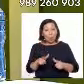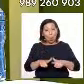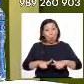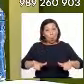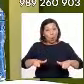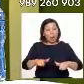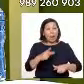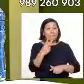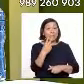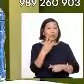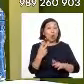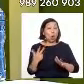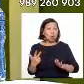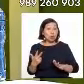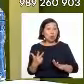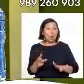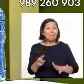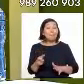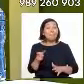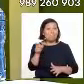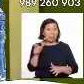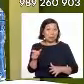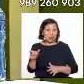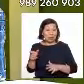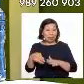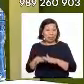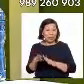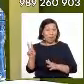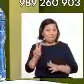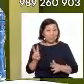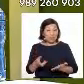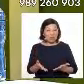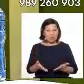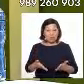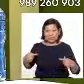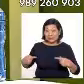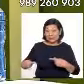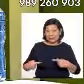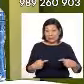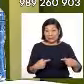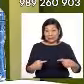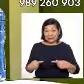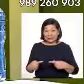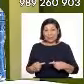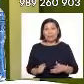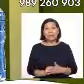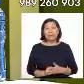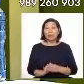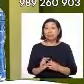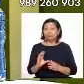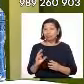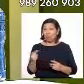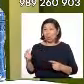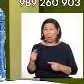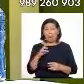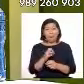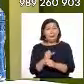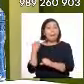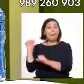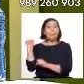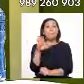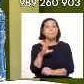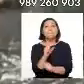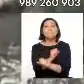búnker con 28 venezolanos y una mujer colombiana en Pachacámac. En el enfrentamiento con las fuerzas del orden, les lanzaron una granada de